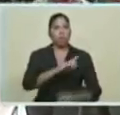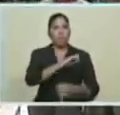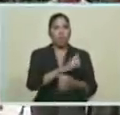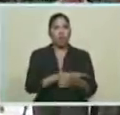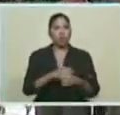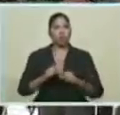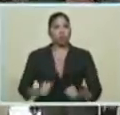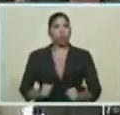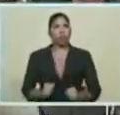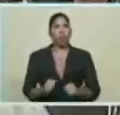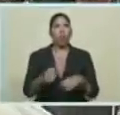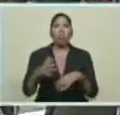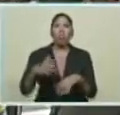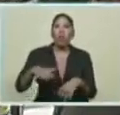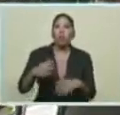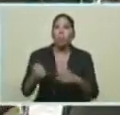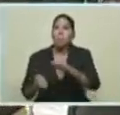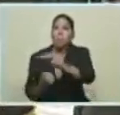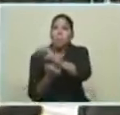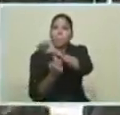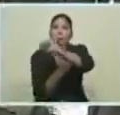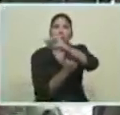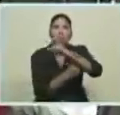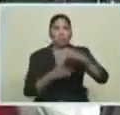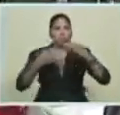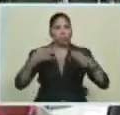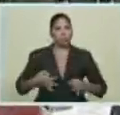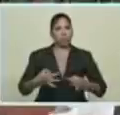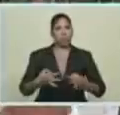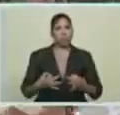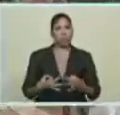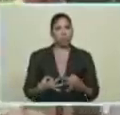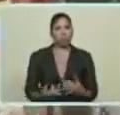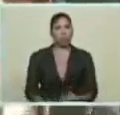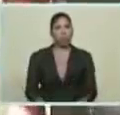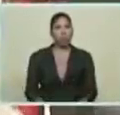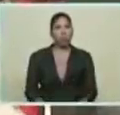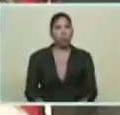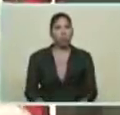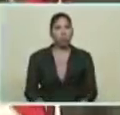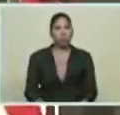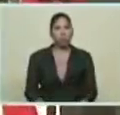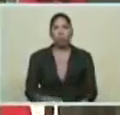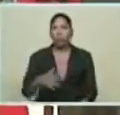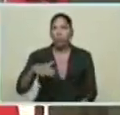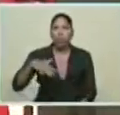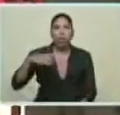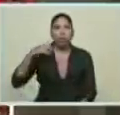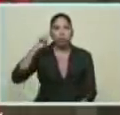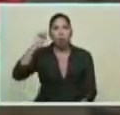dónde están sus bases fundacionales reales, dónde están sus raíces.